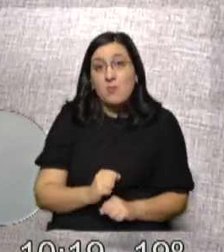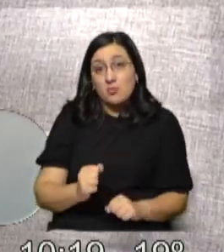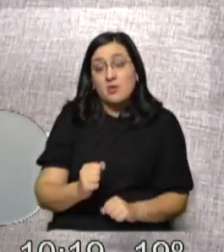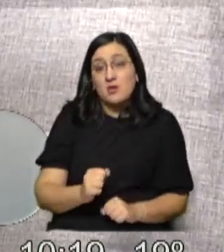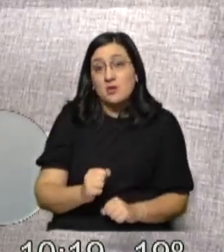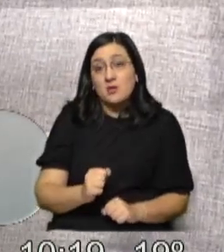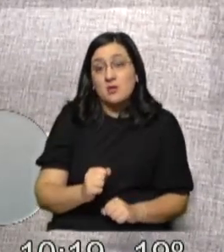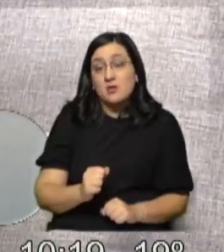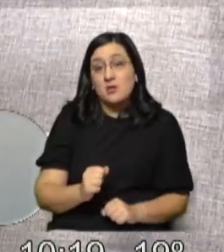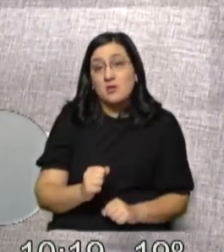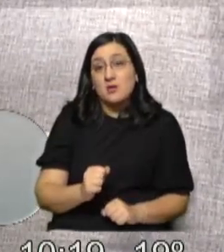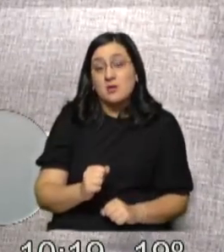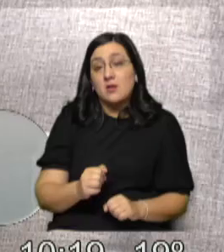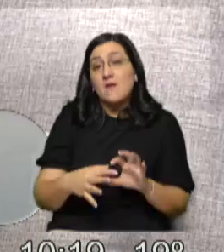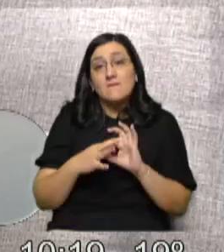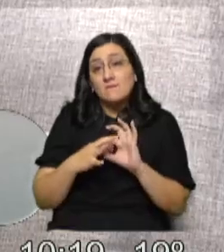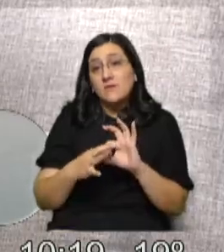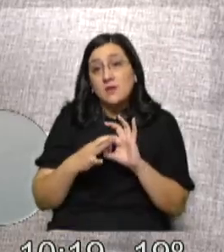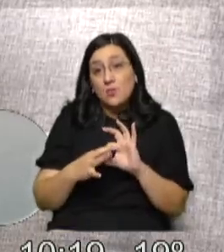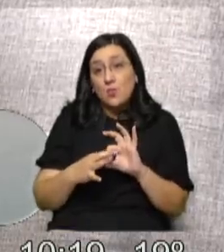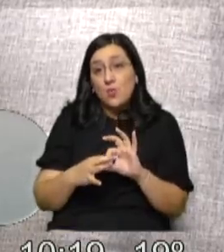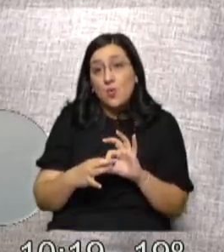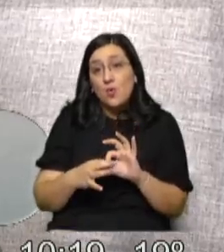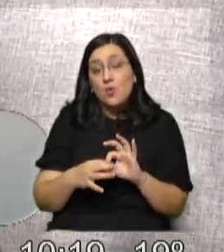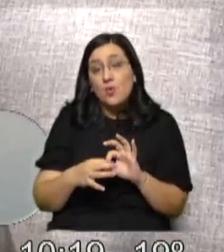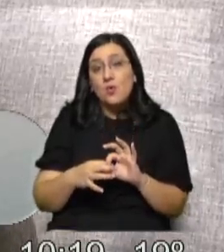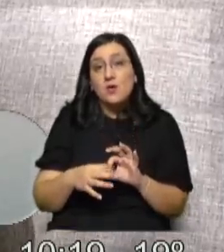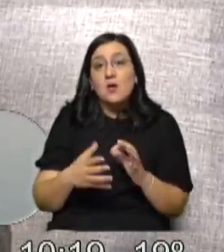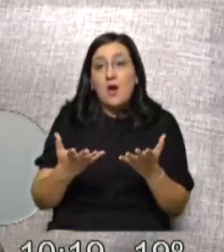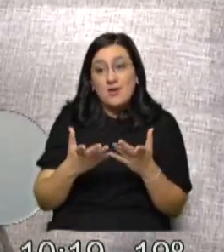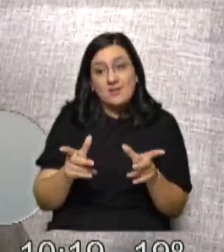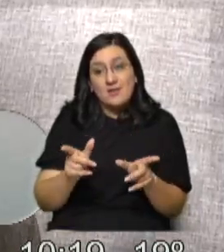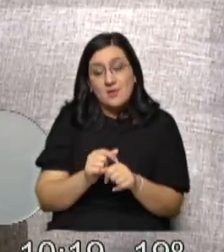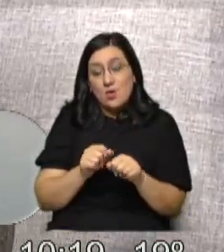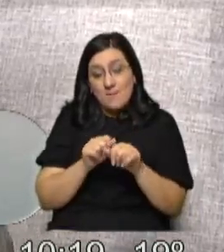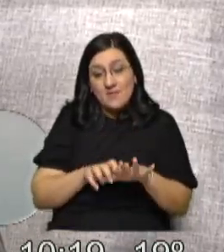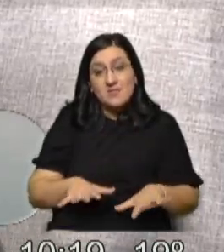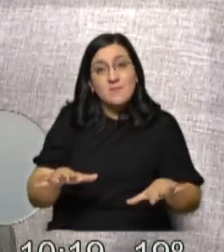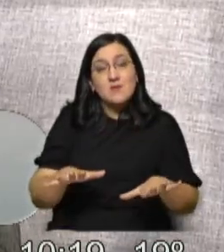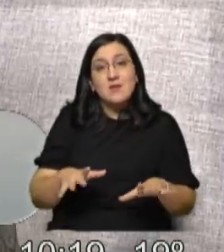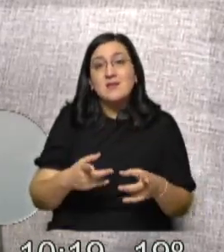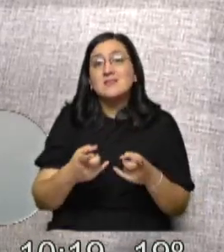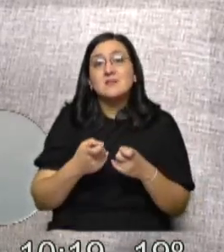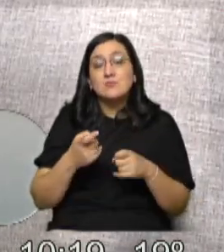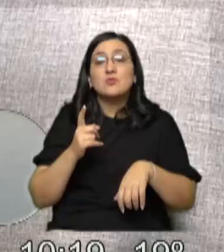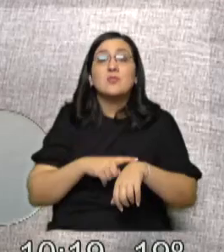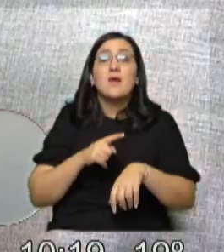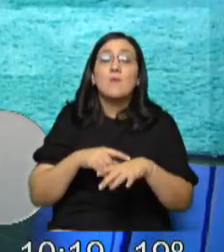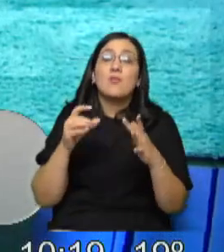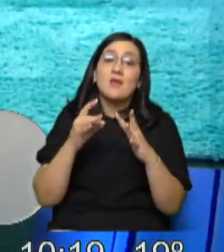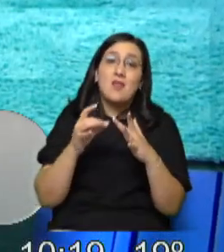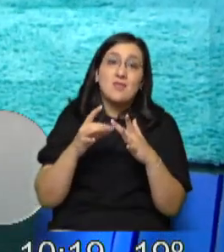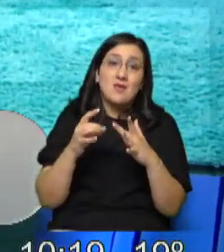que necesitamos una y otra vez del vínculo. Y sobre todo en esta salida de la pandemia, que es generar tiempo de calidad, espacios de